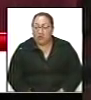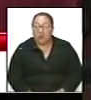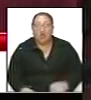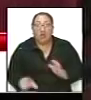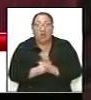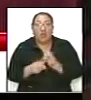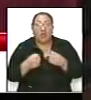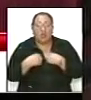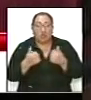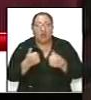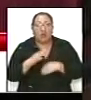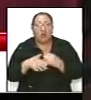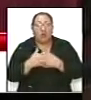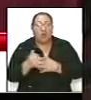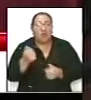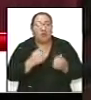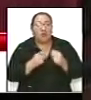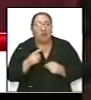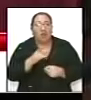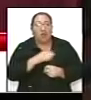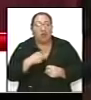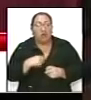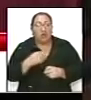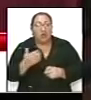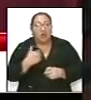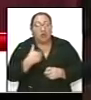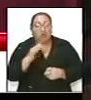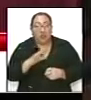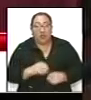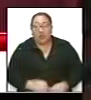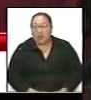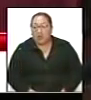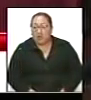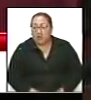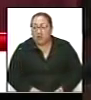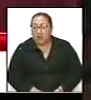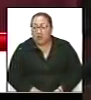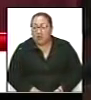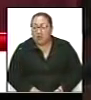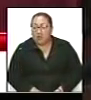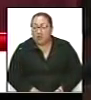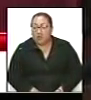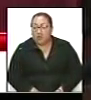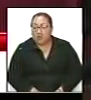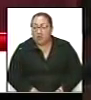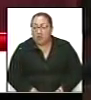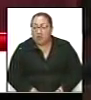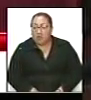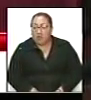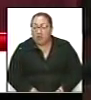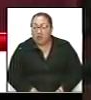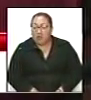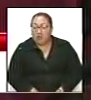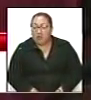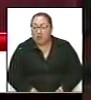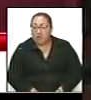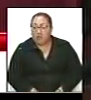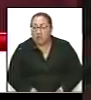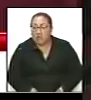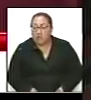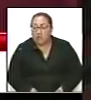bien y de administrarlo para el Estado, se apropia de él o deja que otro se apropie. Entonces, en el peculado,